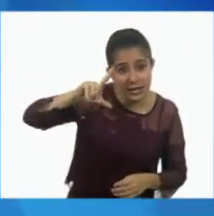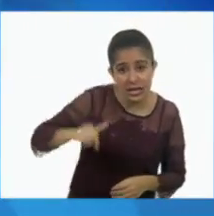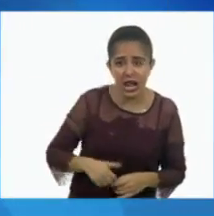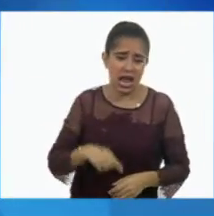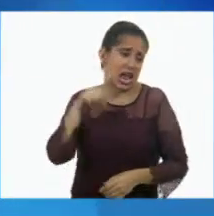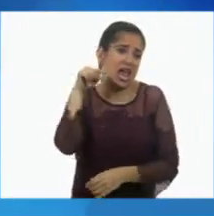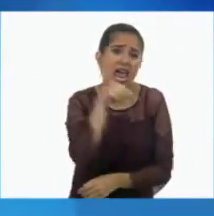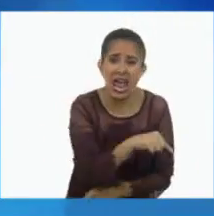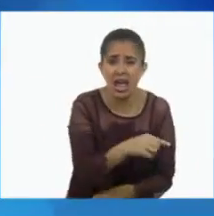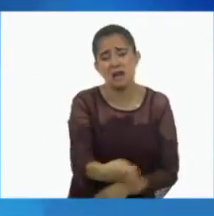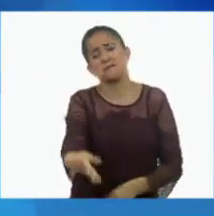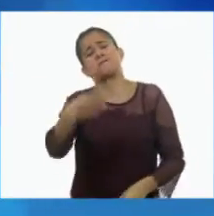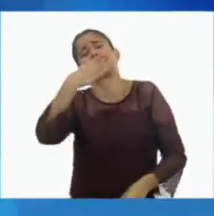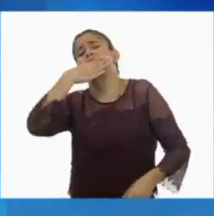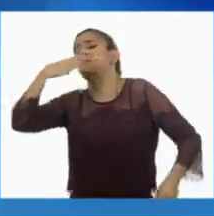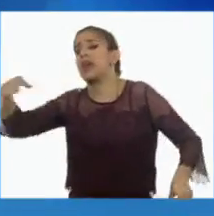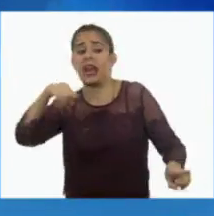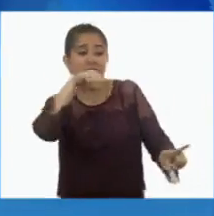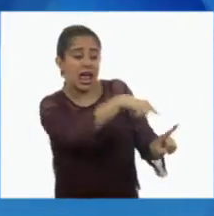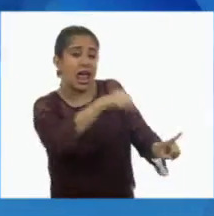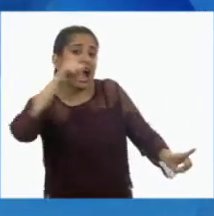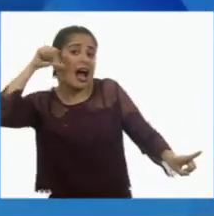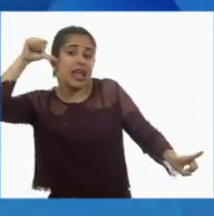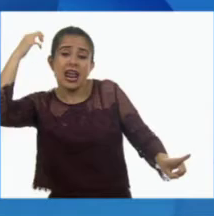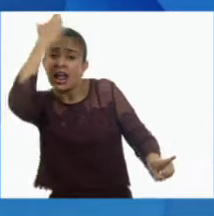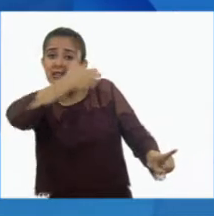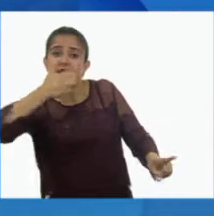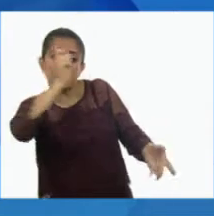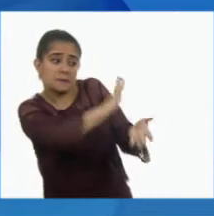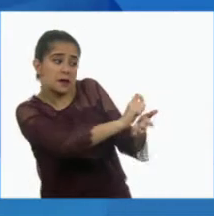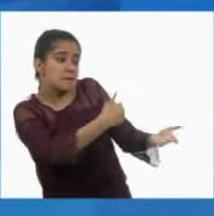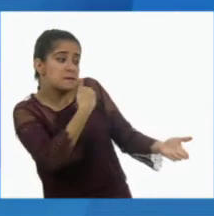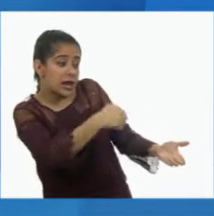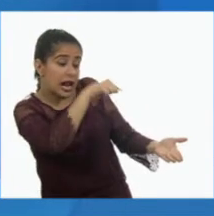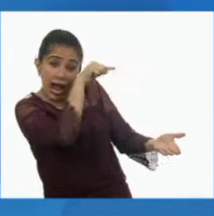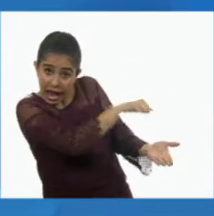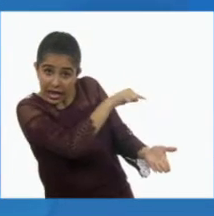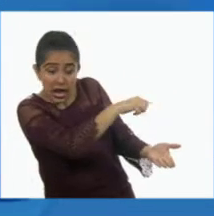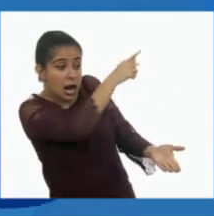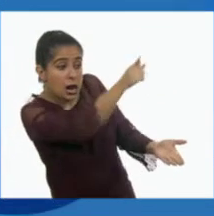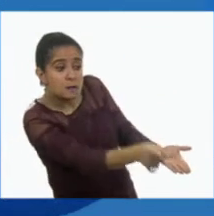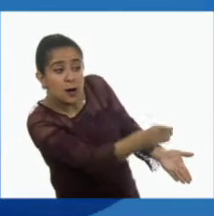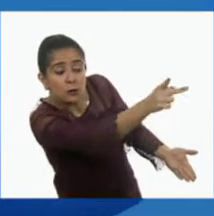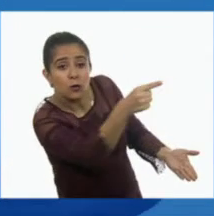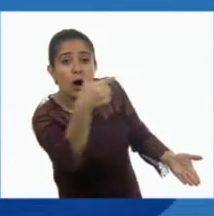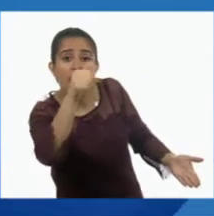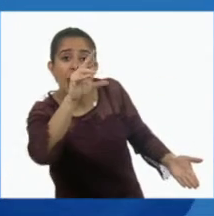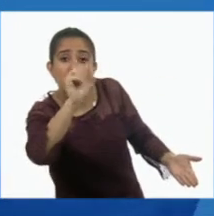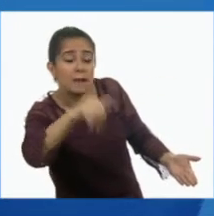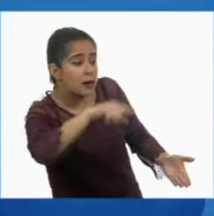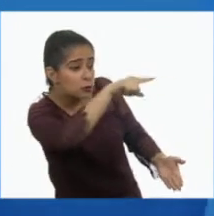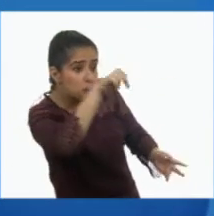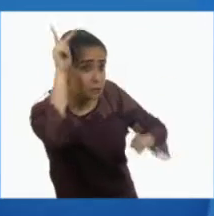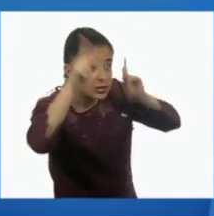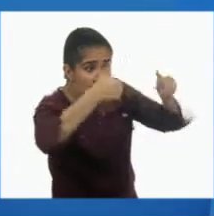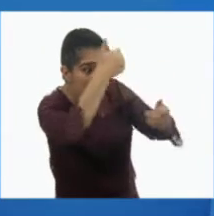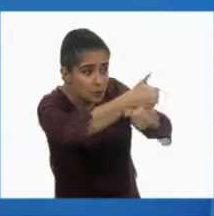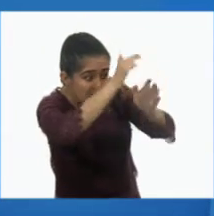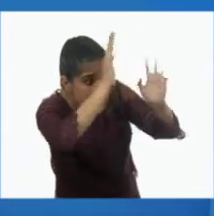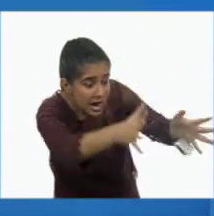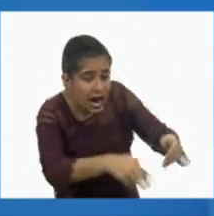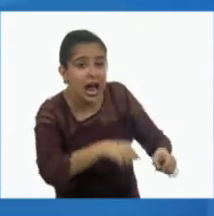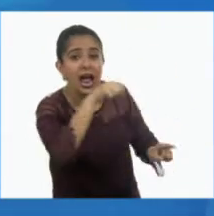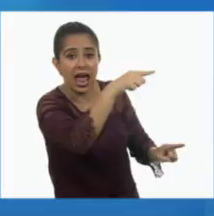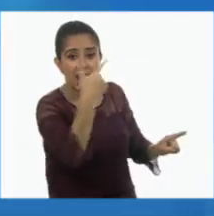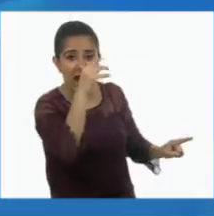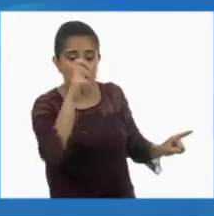fue muy bien en su examen de ayer y le preguntó a Germán si había visitado a su abuelita. Este le respondió que le llevó unas